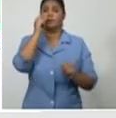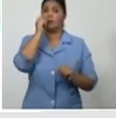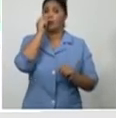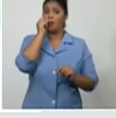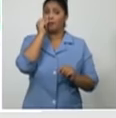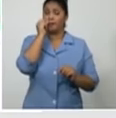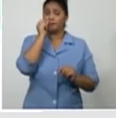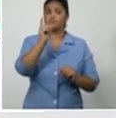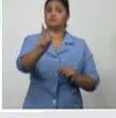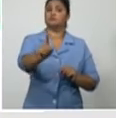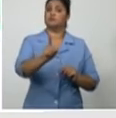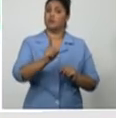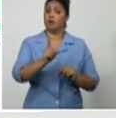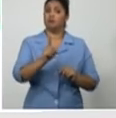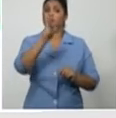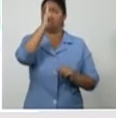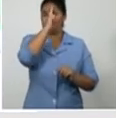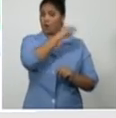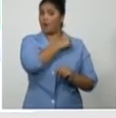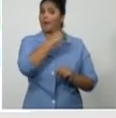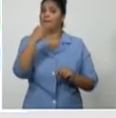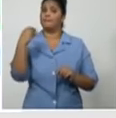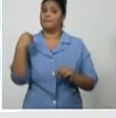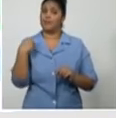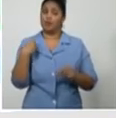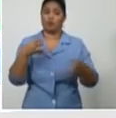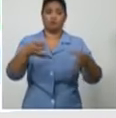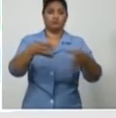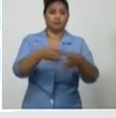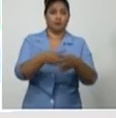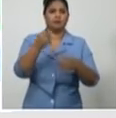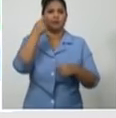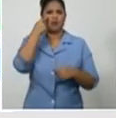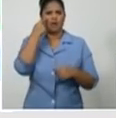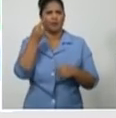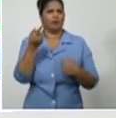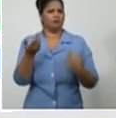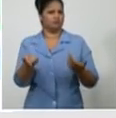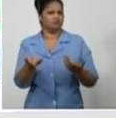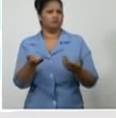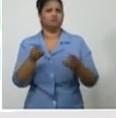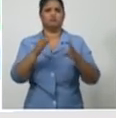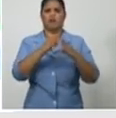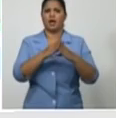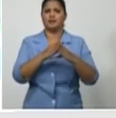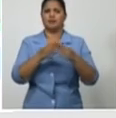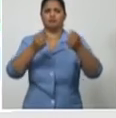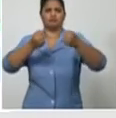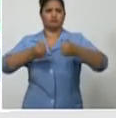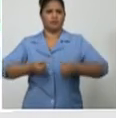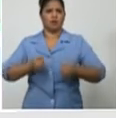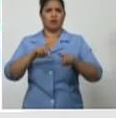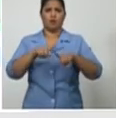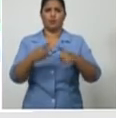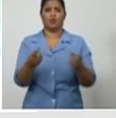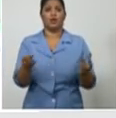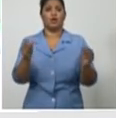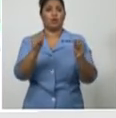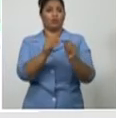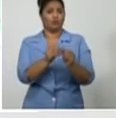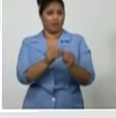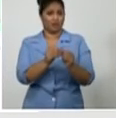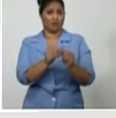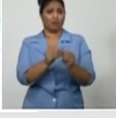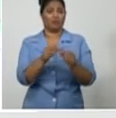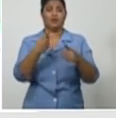en el seguimiento como ingreso domiciliario por ser contacto de un caso positivo con manifestaciones, y